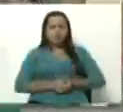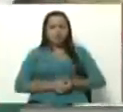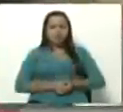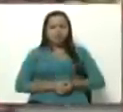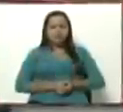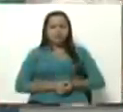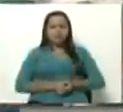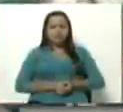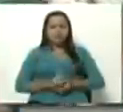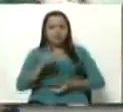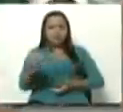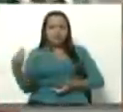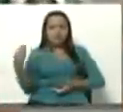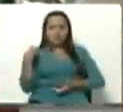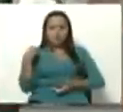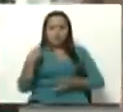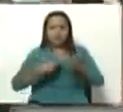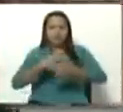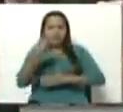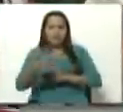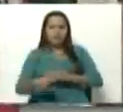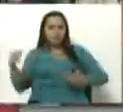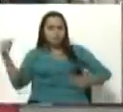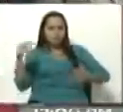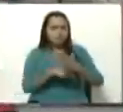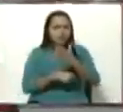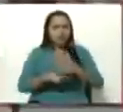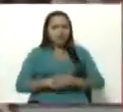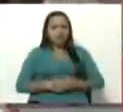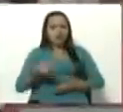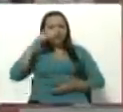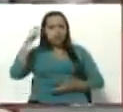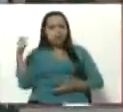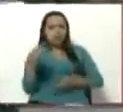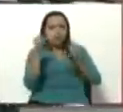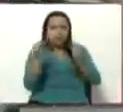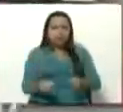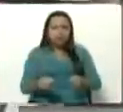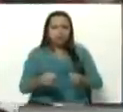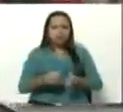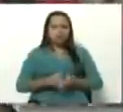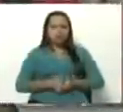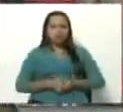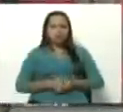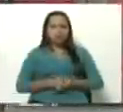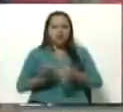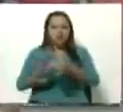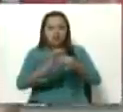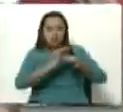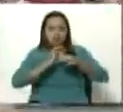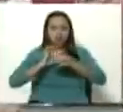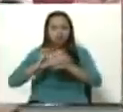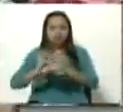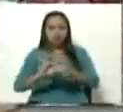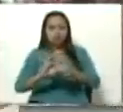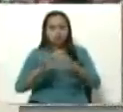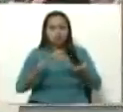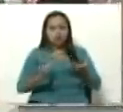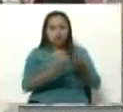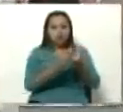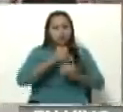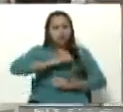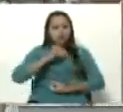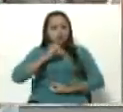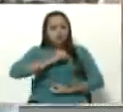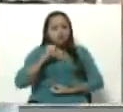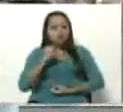quiero anunciar el plan, profundizar el plan Guárico Seguro, en unión con las fuerzas policiales,